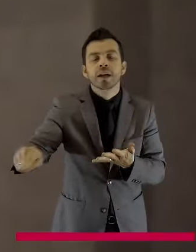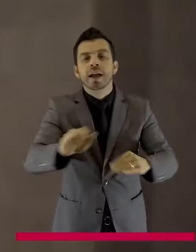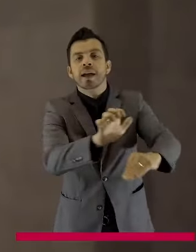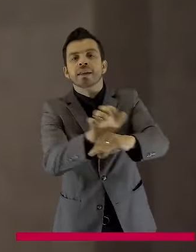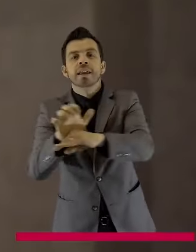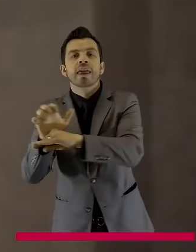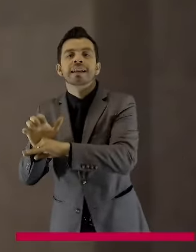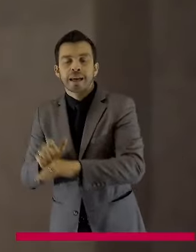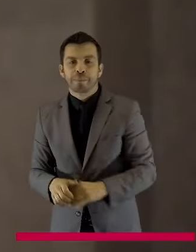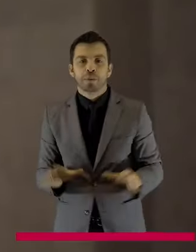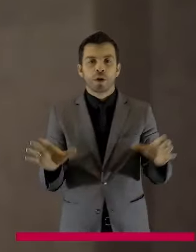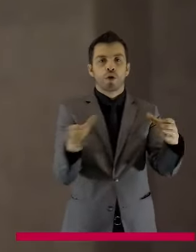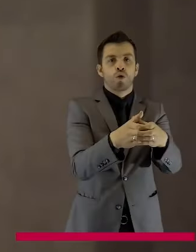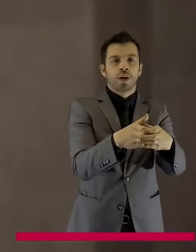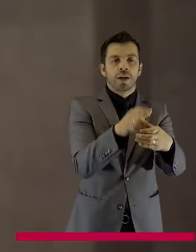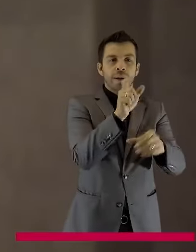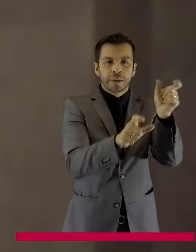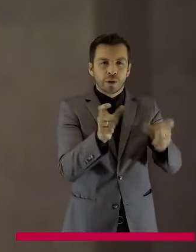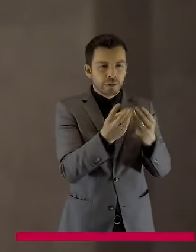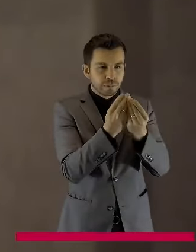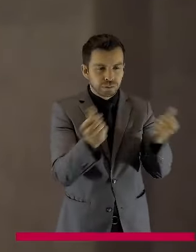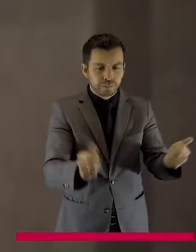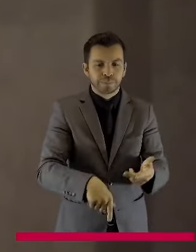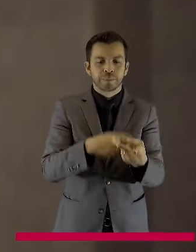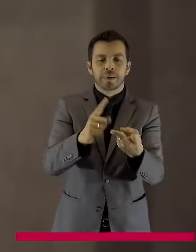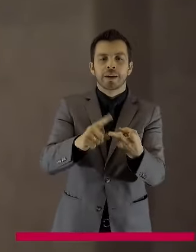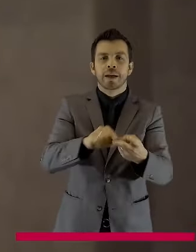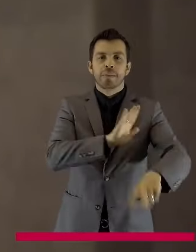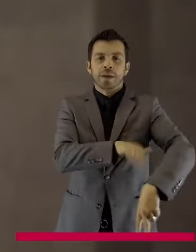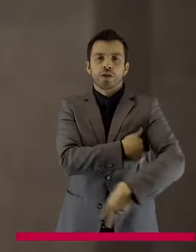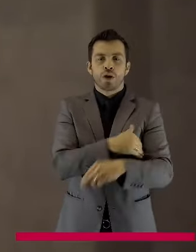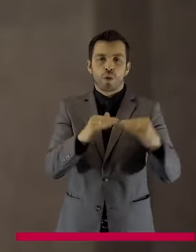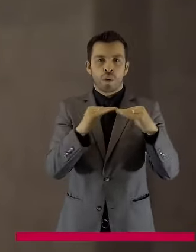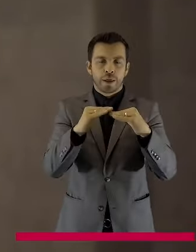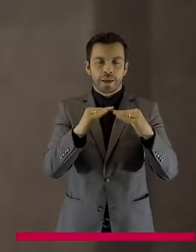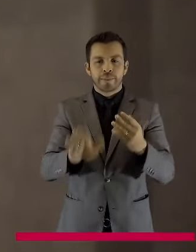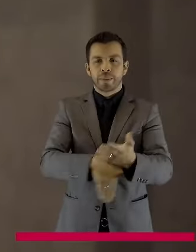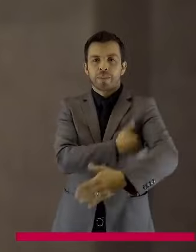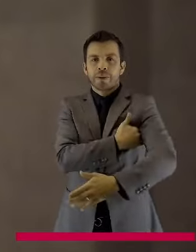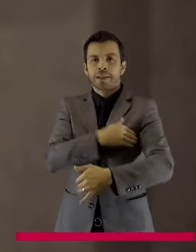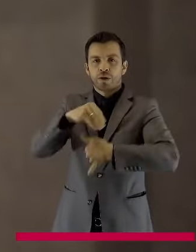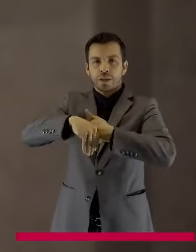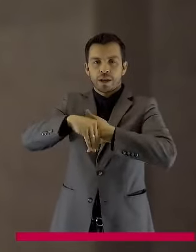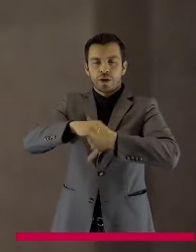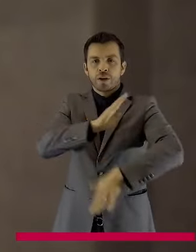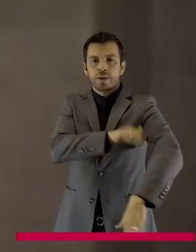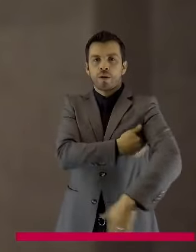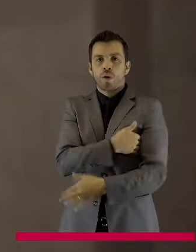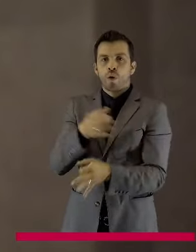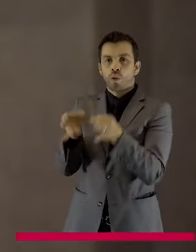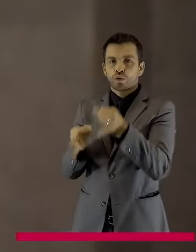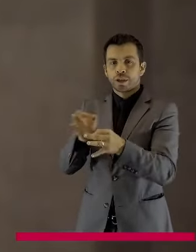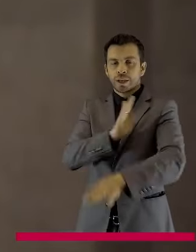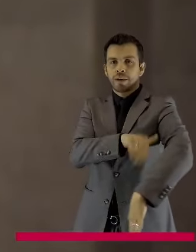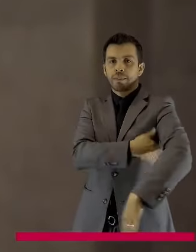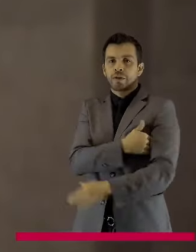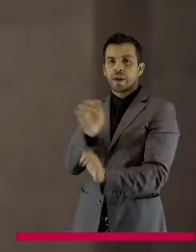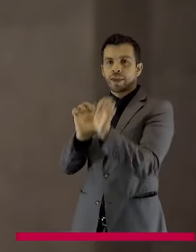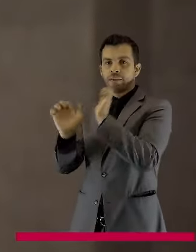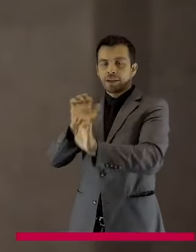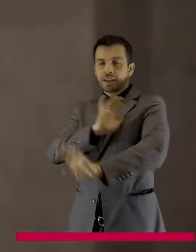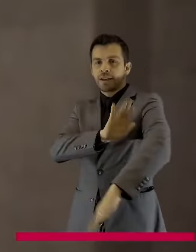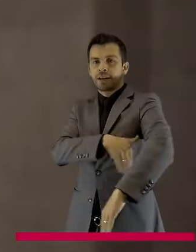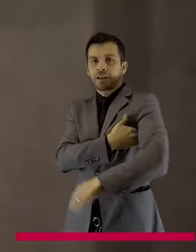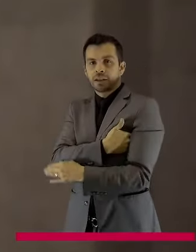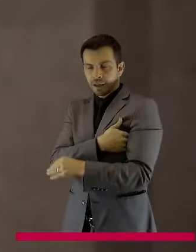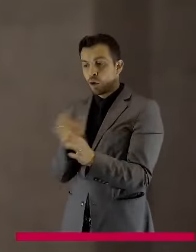dadas por desaparecidas, el Ministerio de Igualdad, Ministerio del Interior, Justicia, Ministerio de Defensa, la Unidad